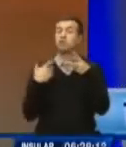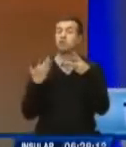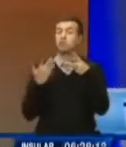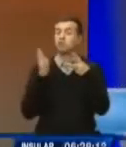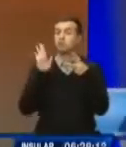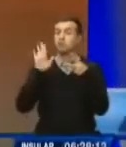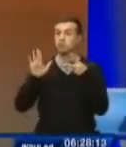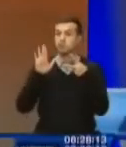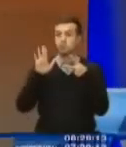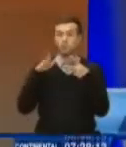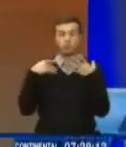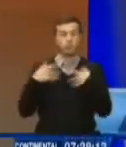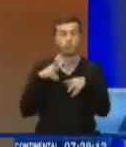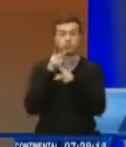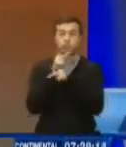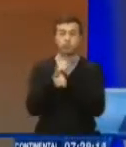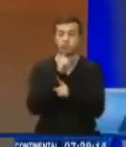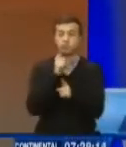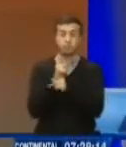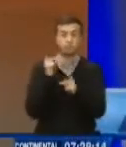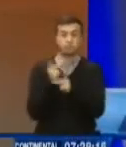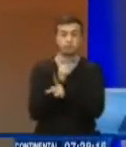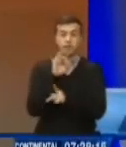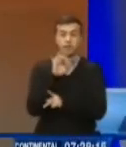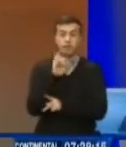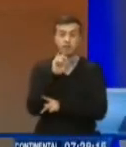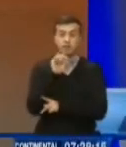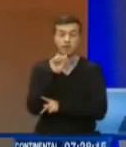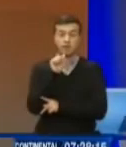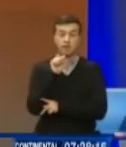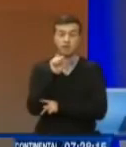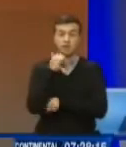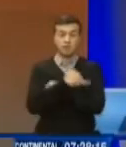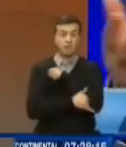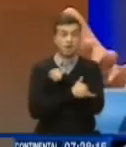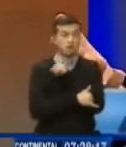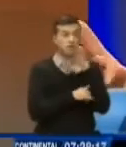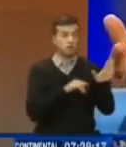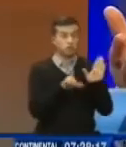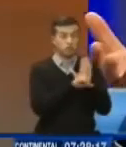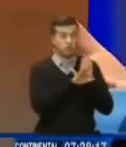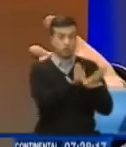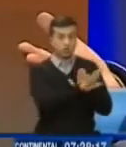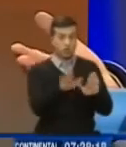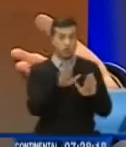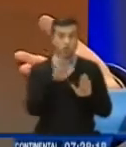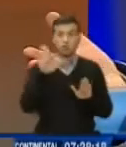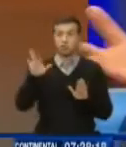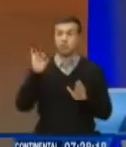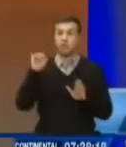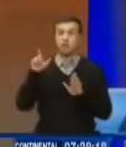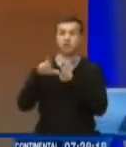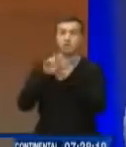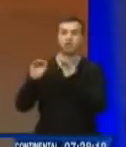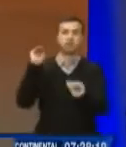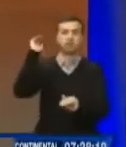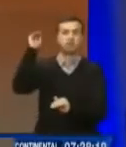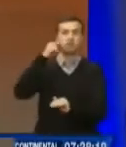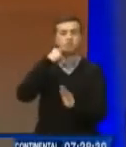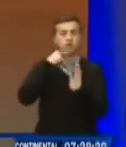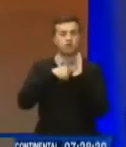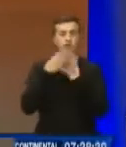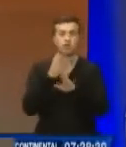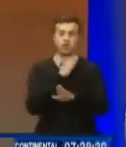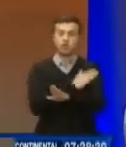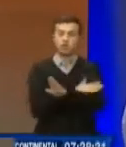blindaje impresionante al extremo de que la fifa está por encima de los estados nacionales por ejemplo ricardo vasconcelos acaba de sacaron la